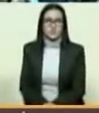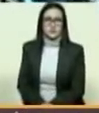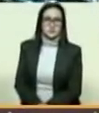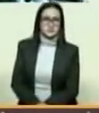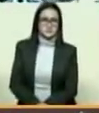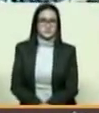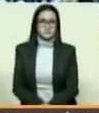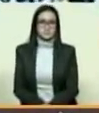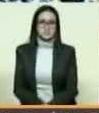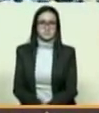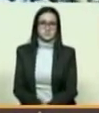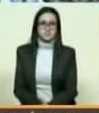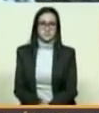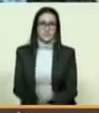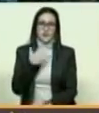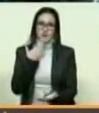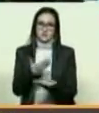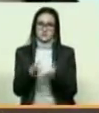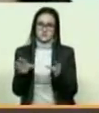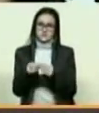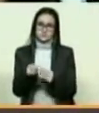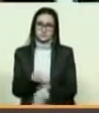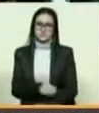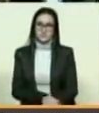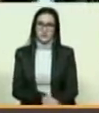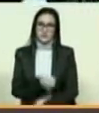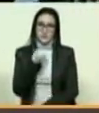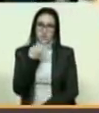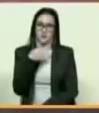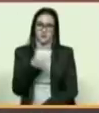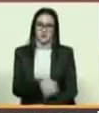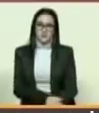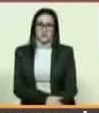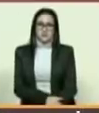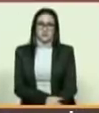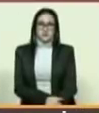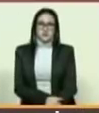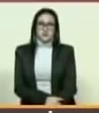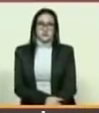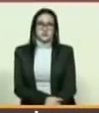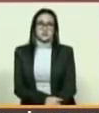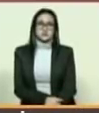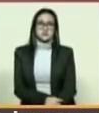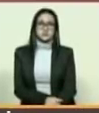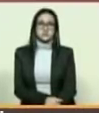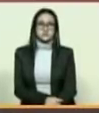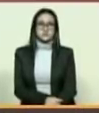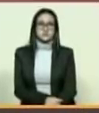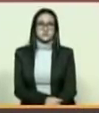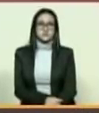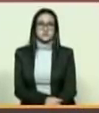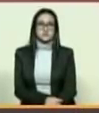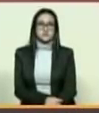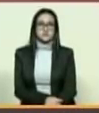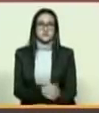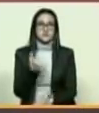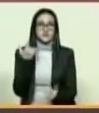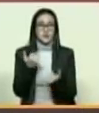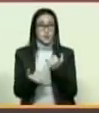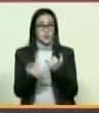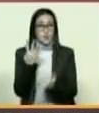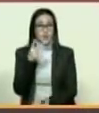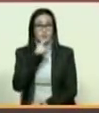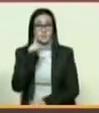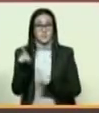a la población venezolana. Gracias, ministro. Buenas tardes. Mire, escuchando la última parte de su pregunta, o la última de sus cuatro preguntas, Liz,